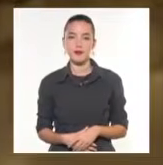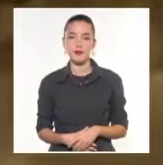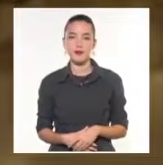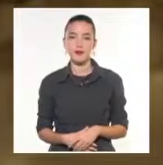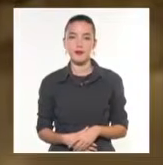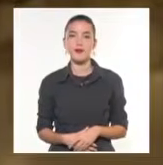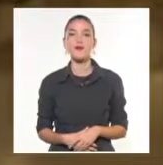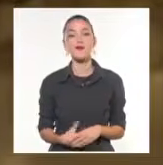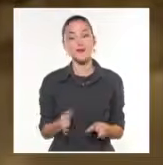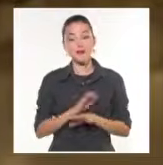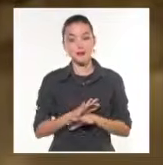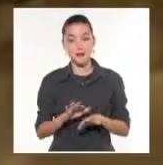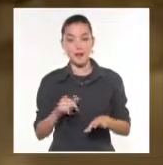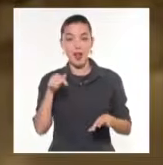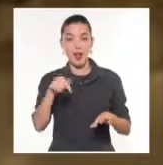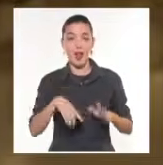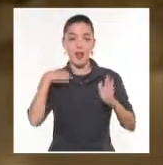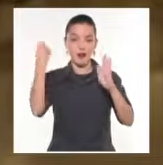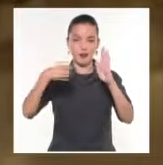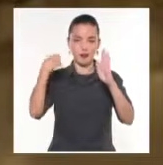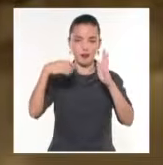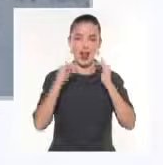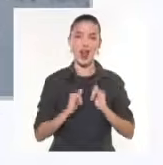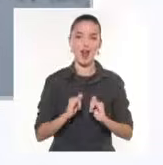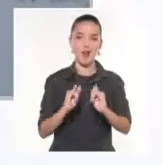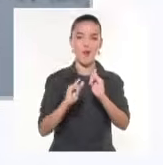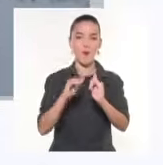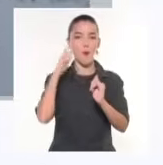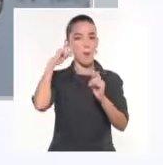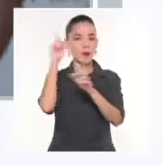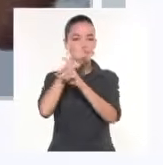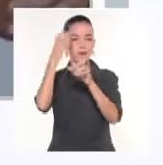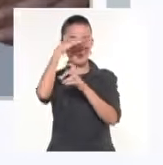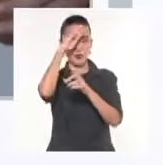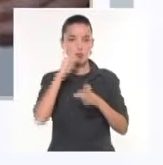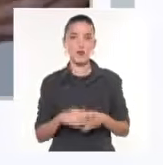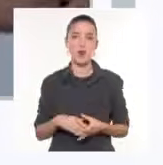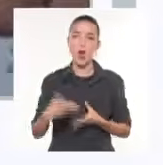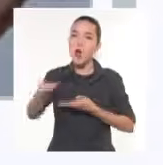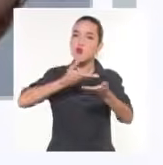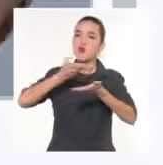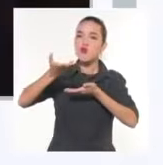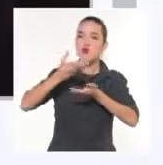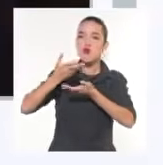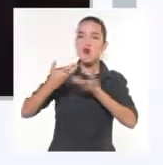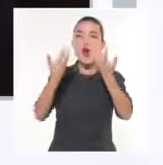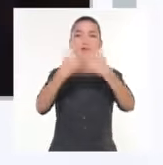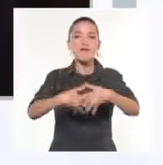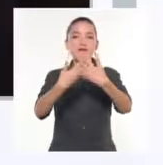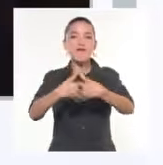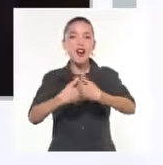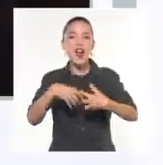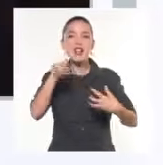A propósito, en esta emisión del informativo de la ciencia cubana, conversamos con los creadores de Cecilia, el primer modelo de